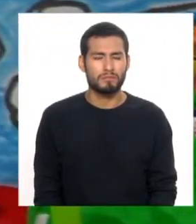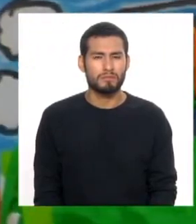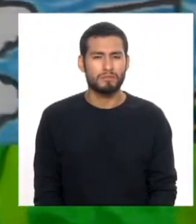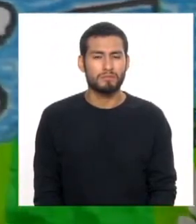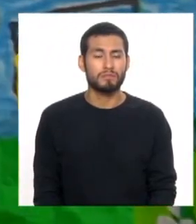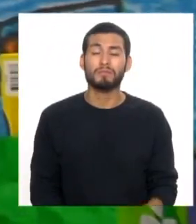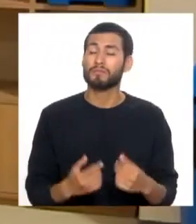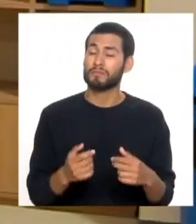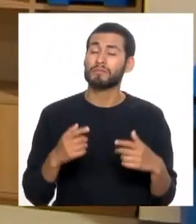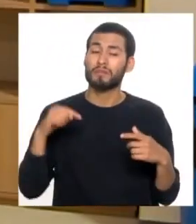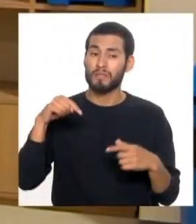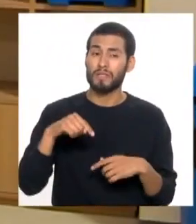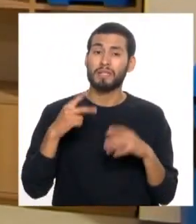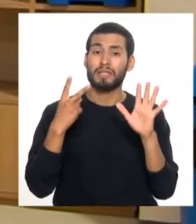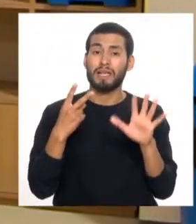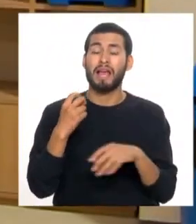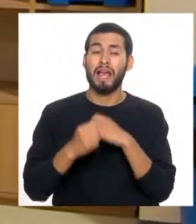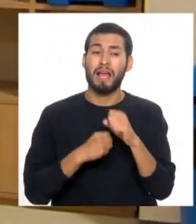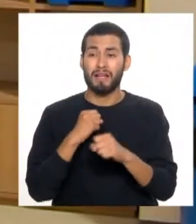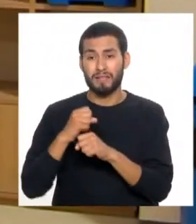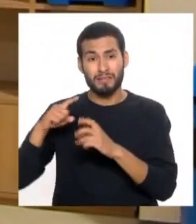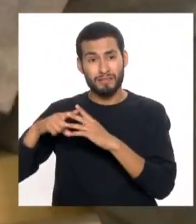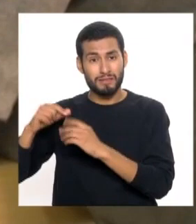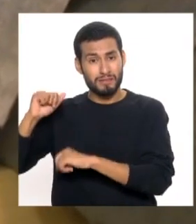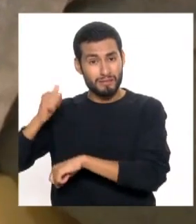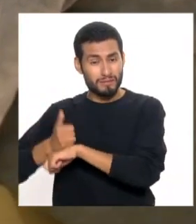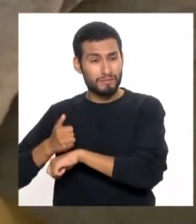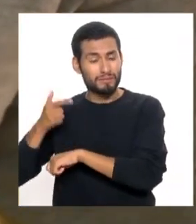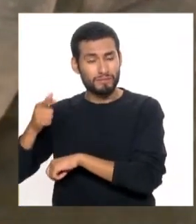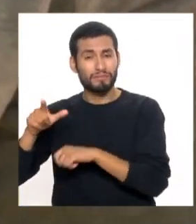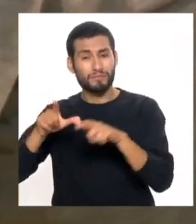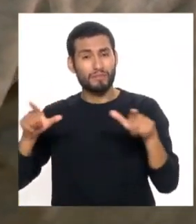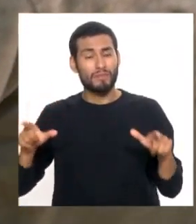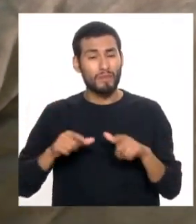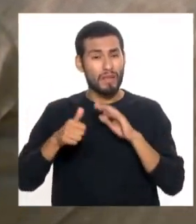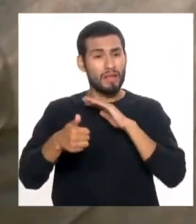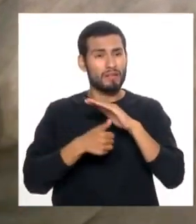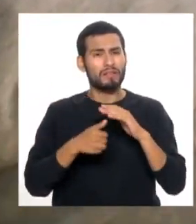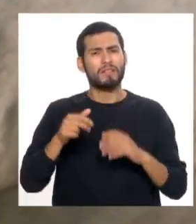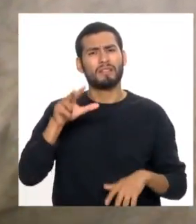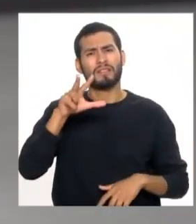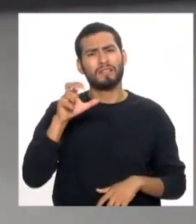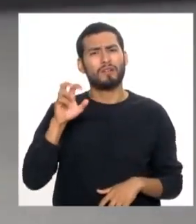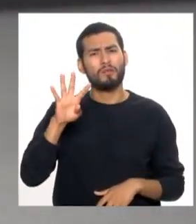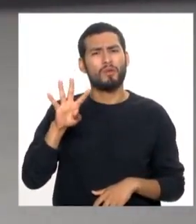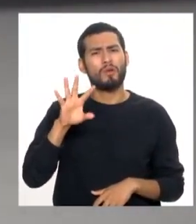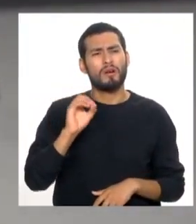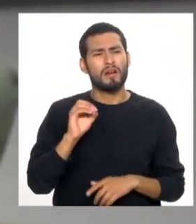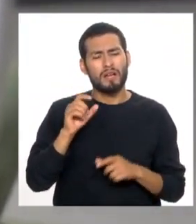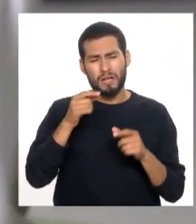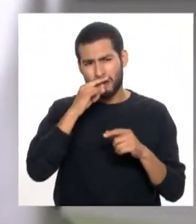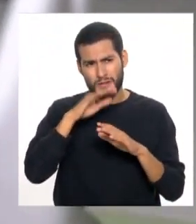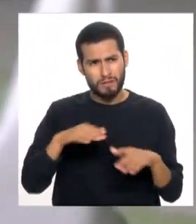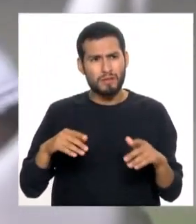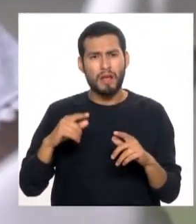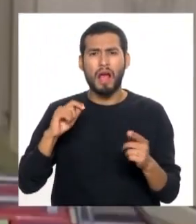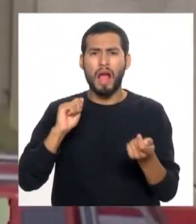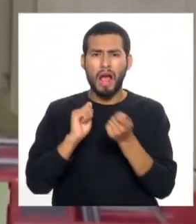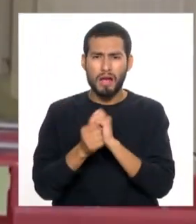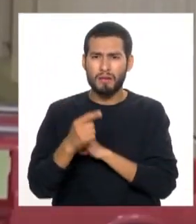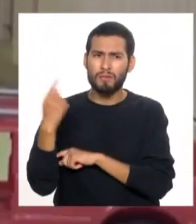A lo largo de estos 7 años, desde su creación, el albergue ha recibido a 340 niños de forma